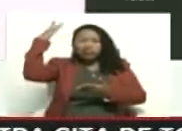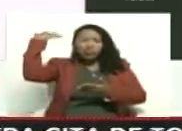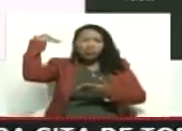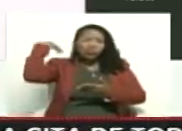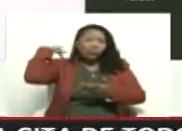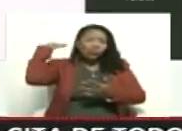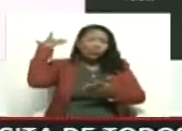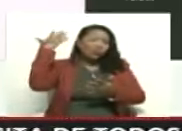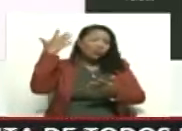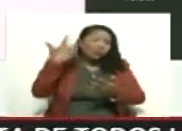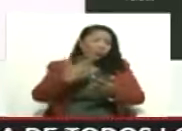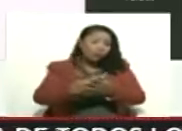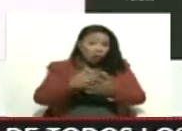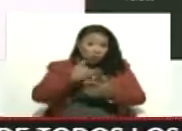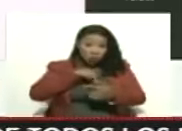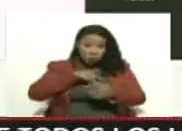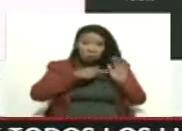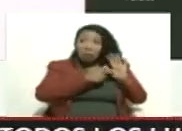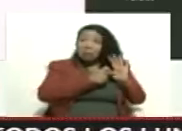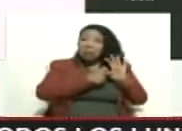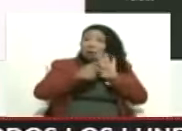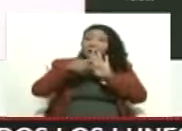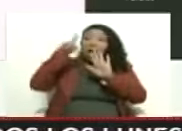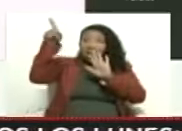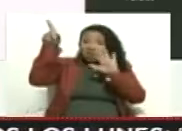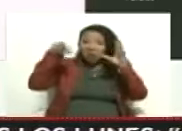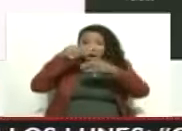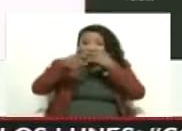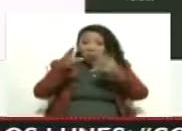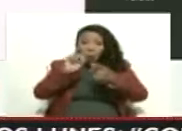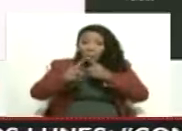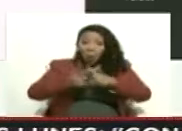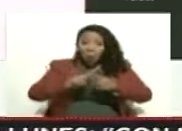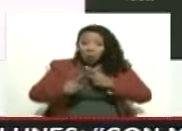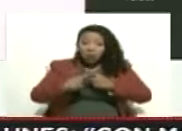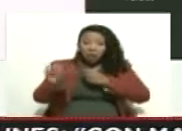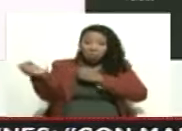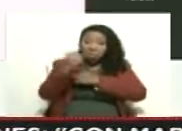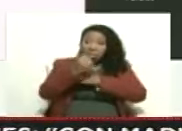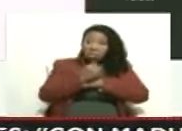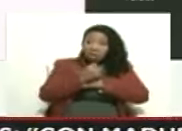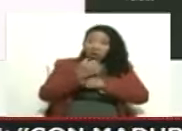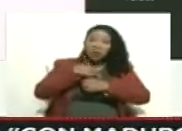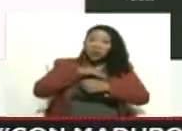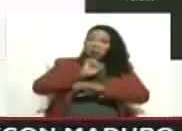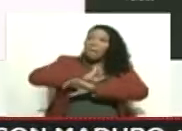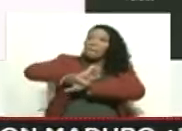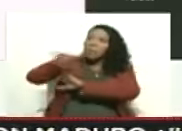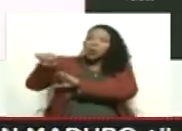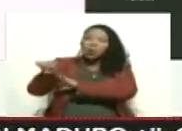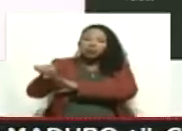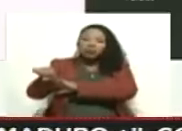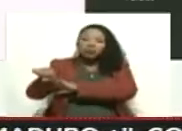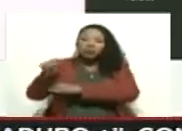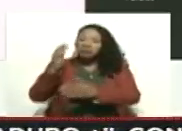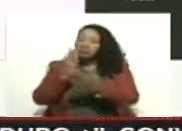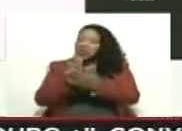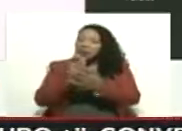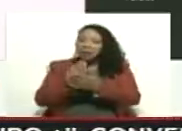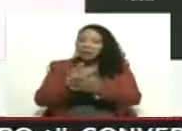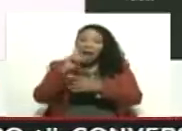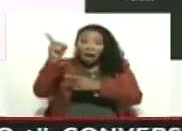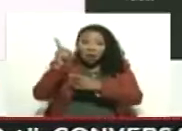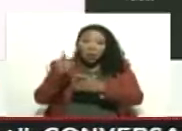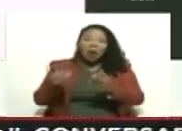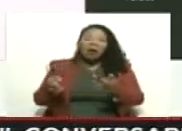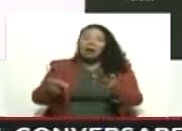a ellos que cada vez que andan por esa vía nosotros los derrotamos siempre ellos repiten los